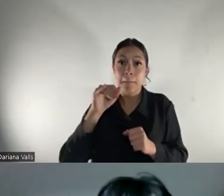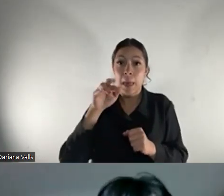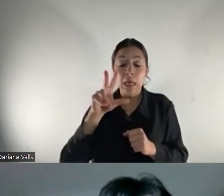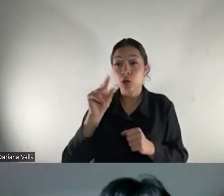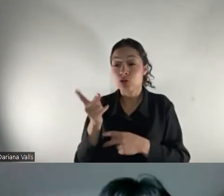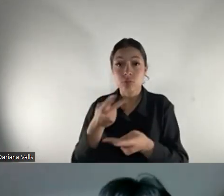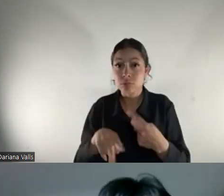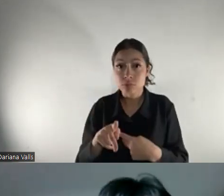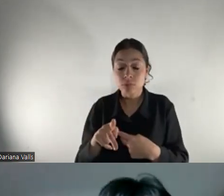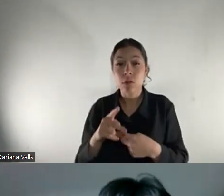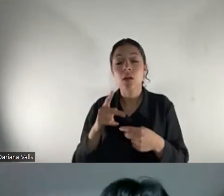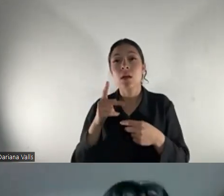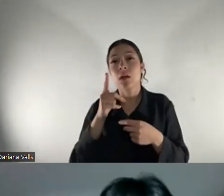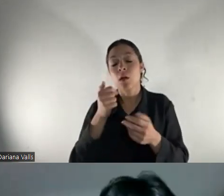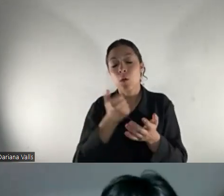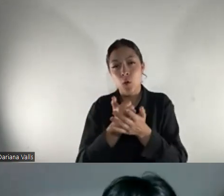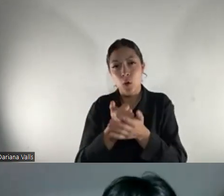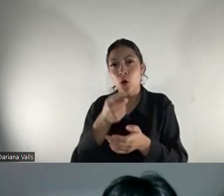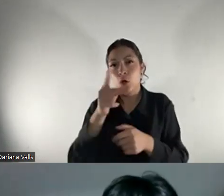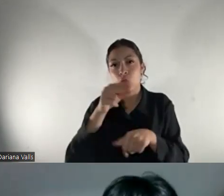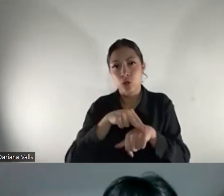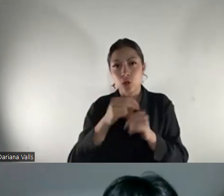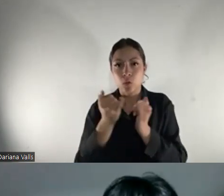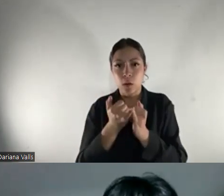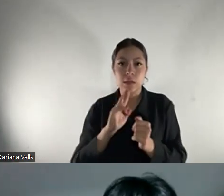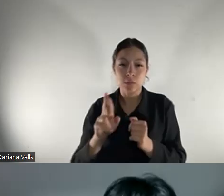contestar algunas preguntas. Así es que bienvenido también, doctor Jesús.